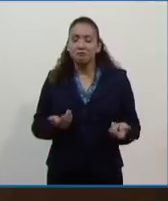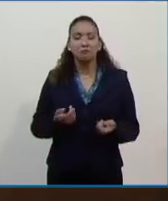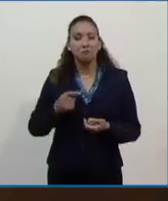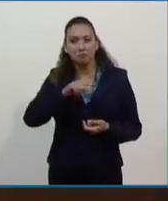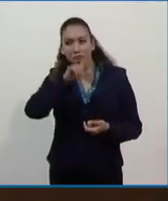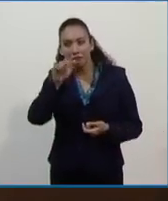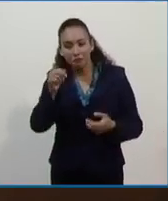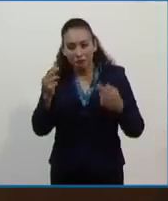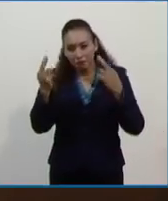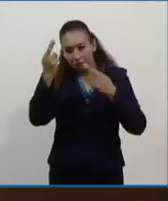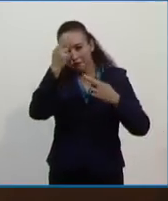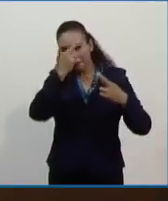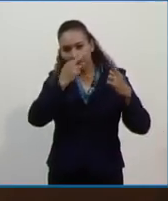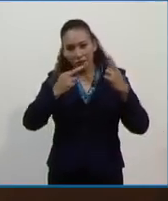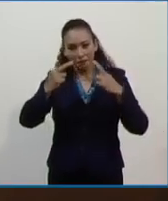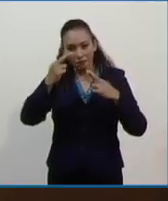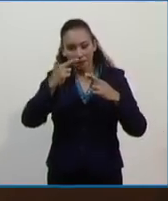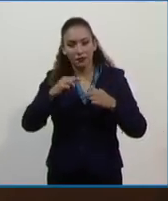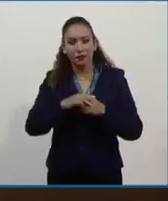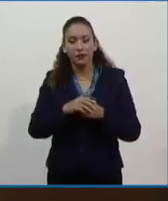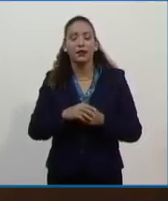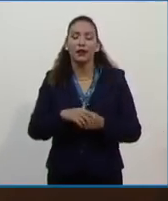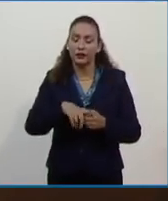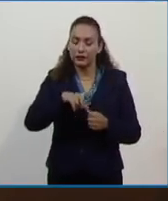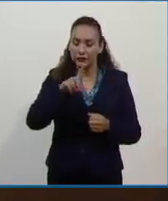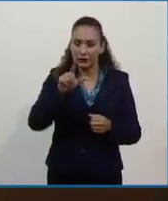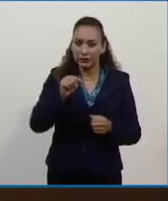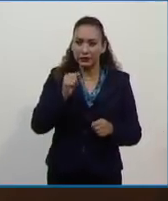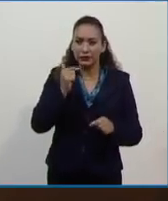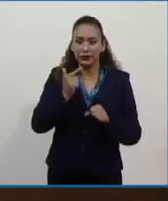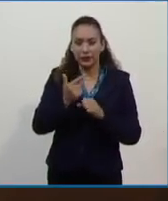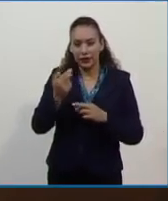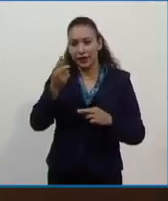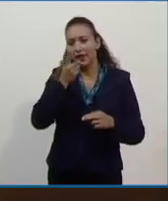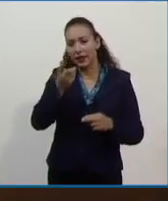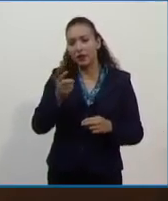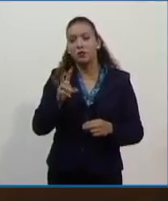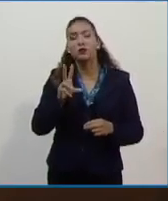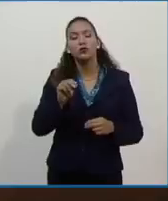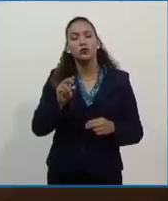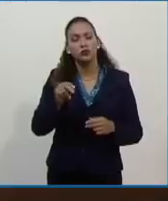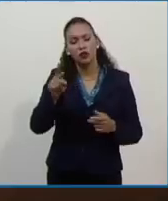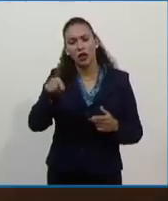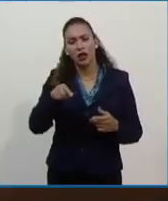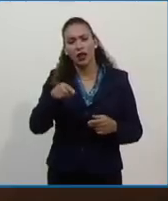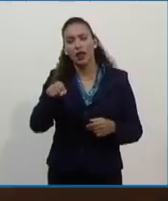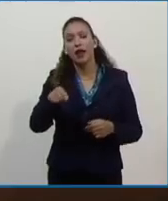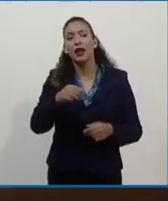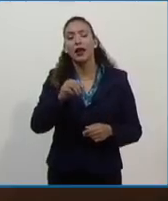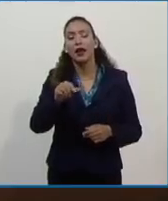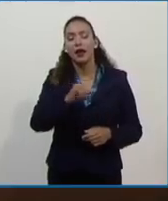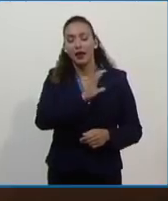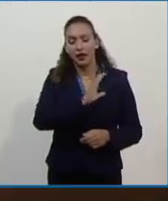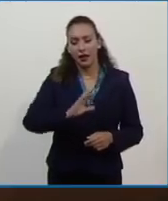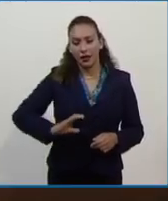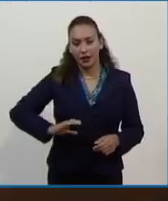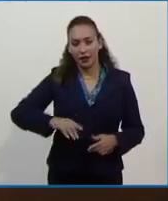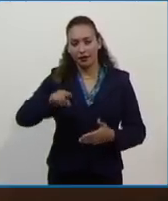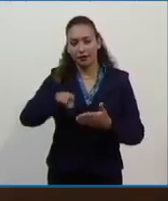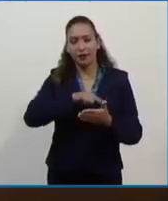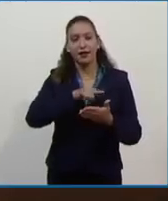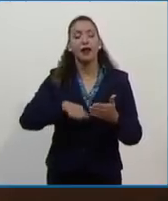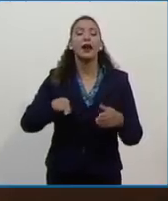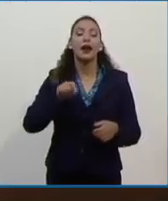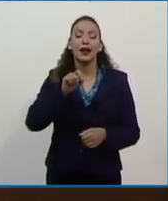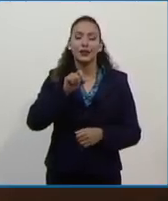dicho precedente, justamente determinamos anular la elección municipal de San Pedro Tlaquepaque